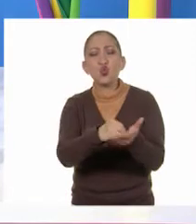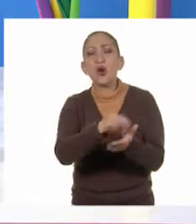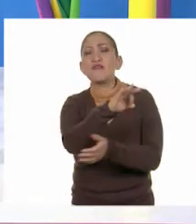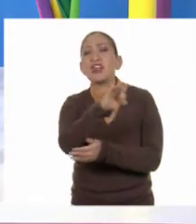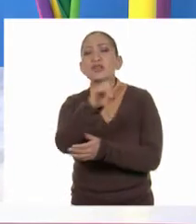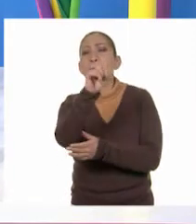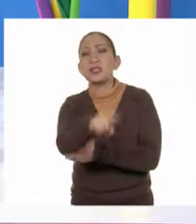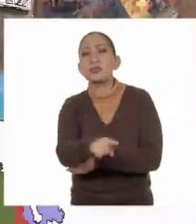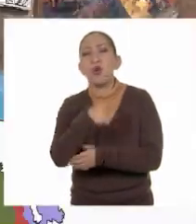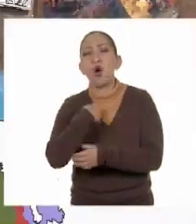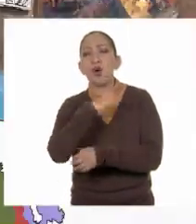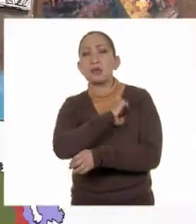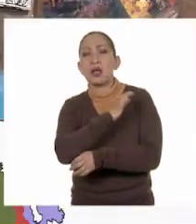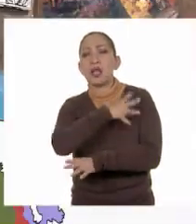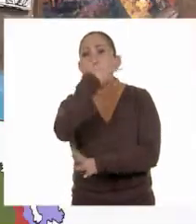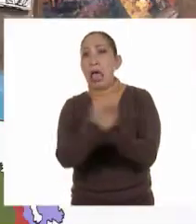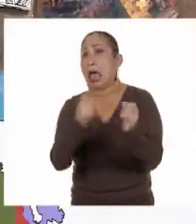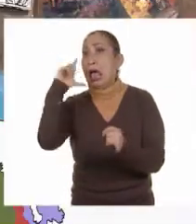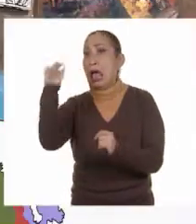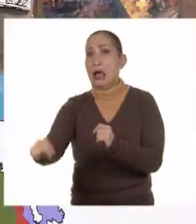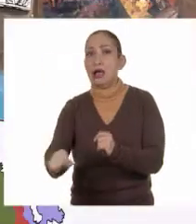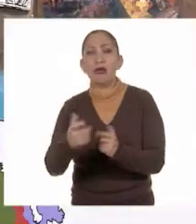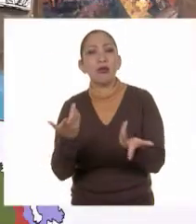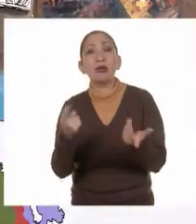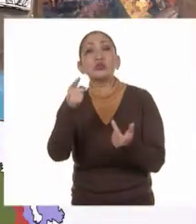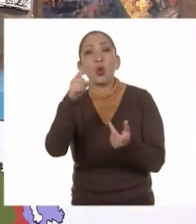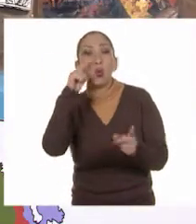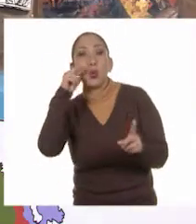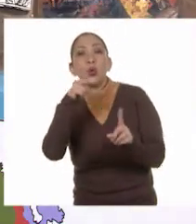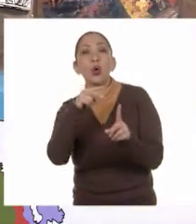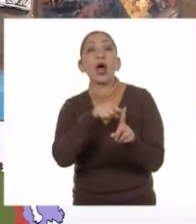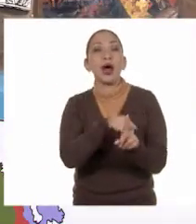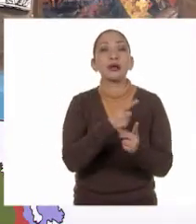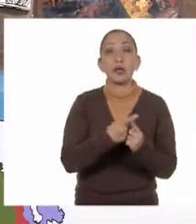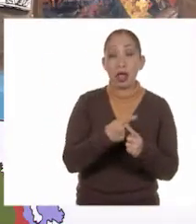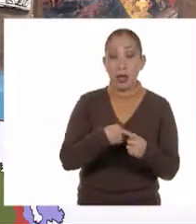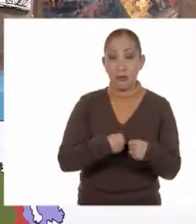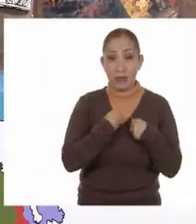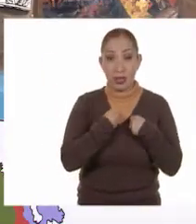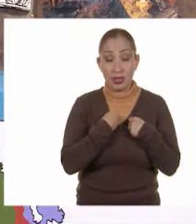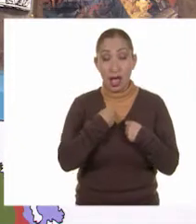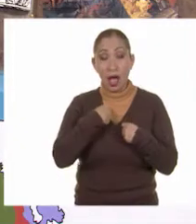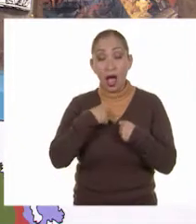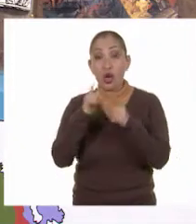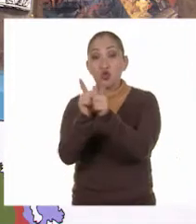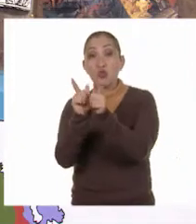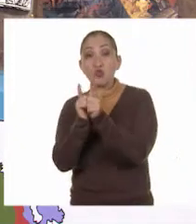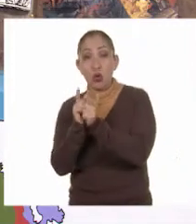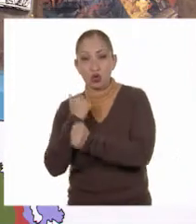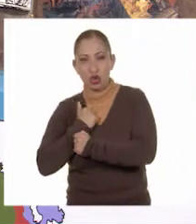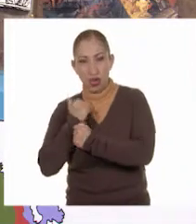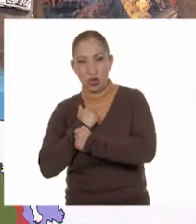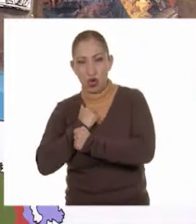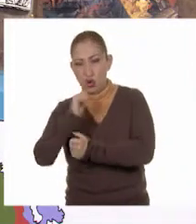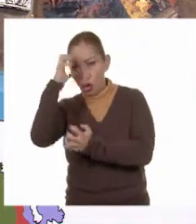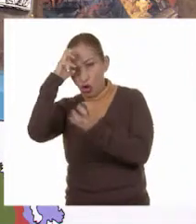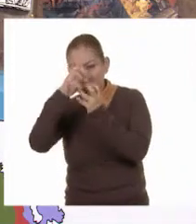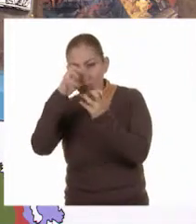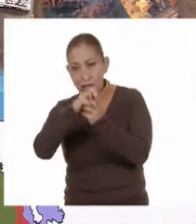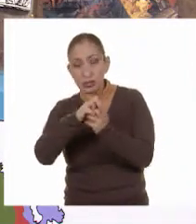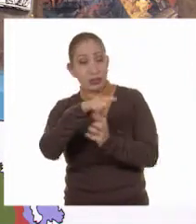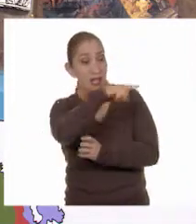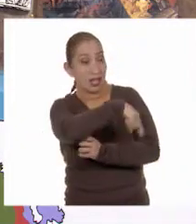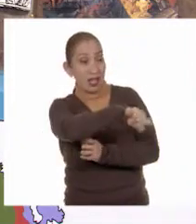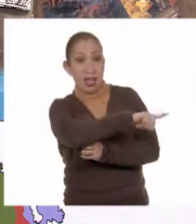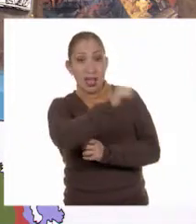fecha? Todo depende de qué lado lo mires. En su huida, las tropas de Cortés son alcanzadas por el ejército mexica